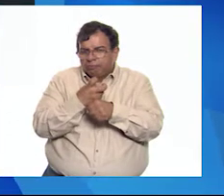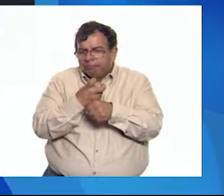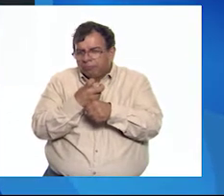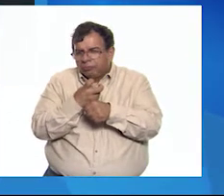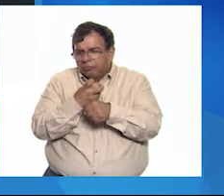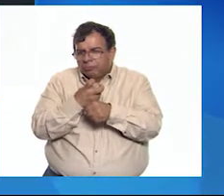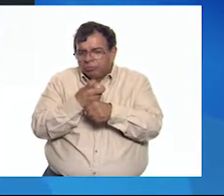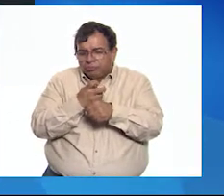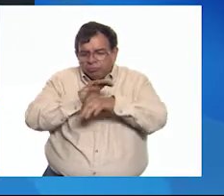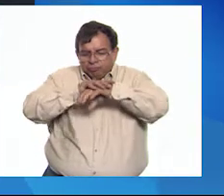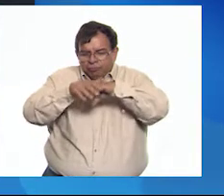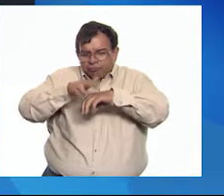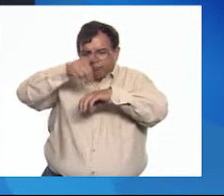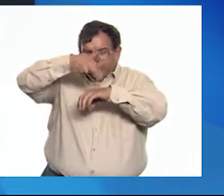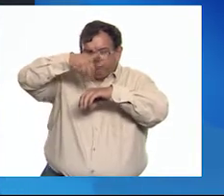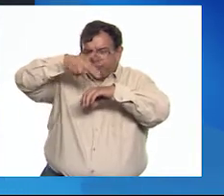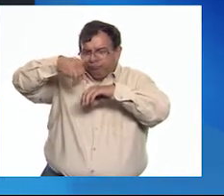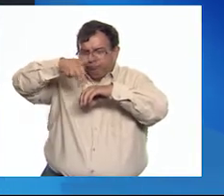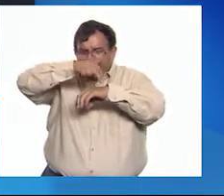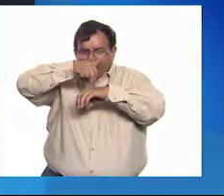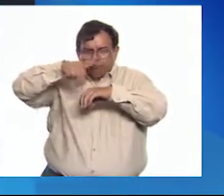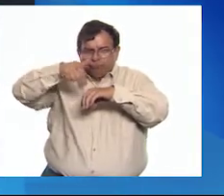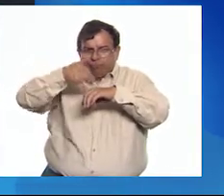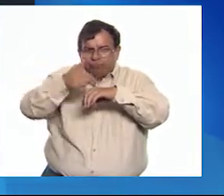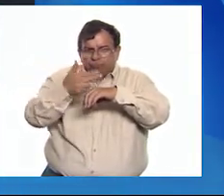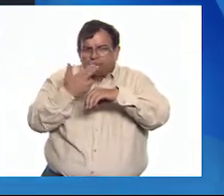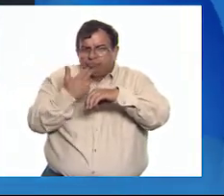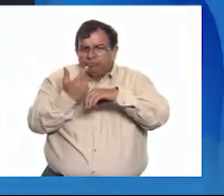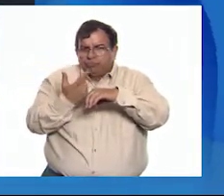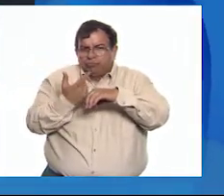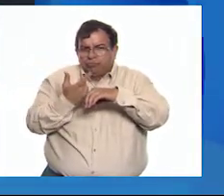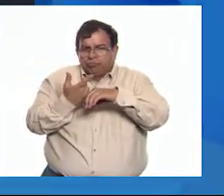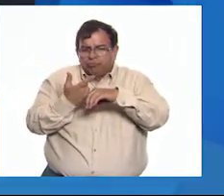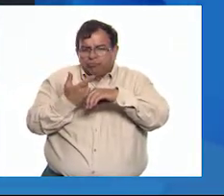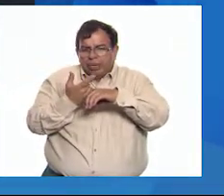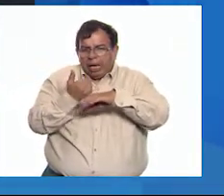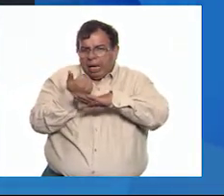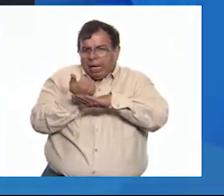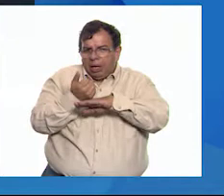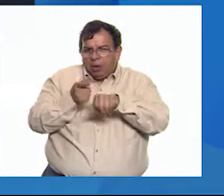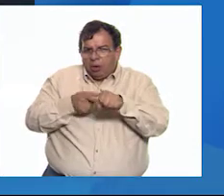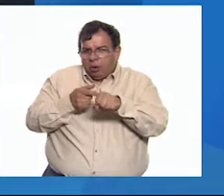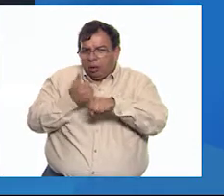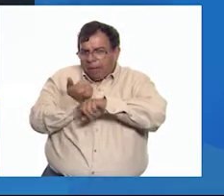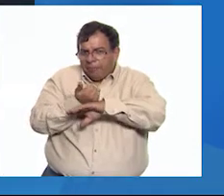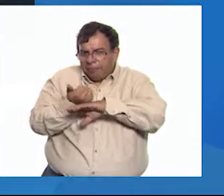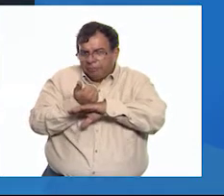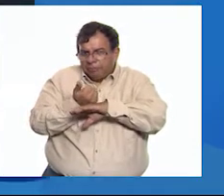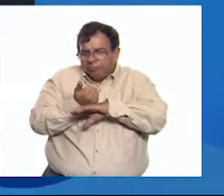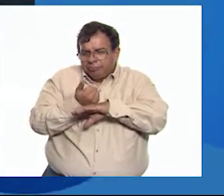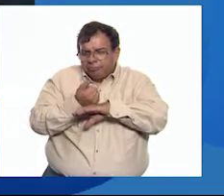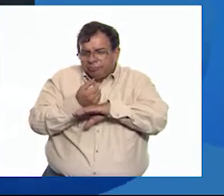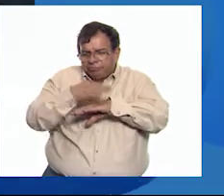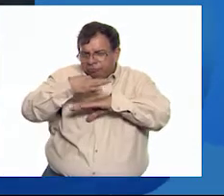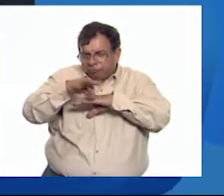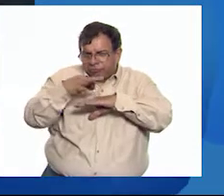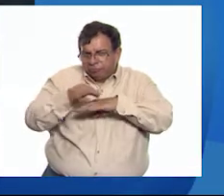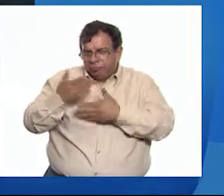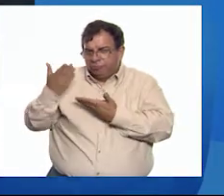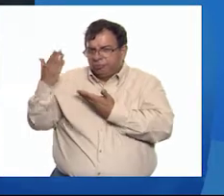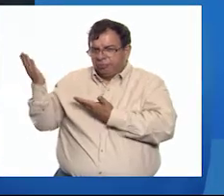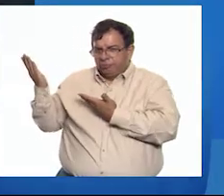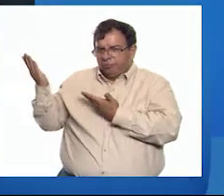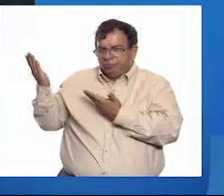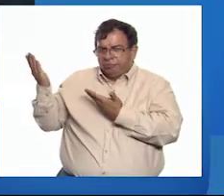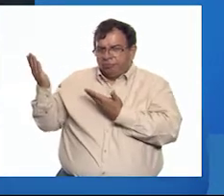el relleno del caparazón. Para ello vamos a utilizar el color amarillo y vamos a empezar a realizar trazos,